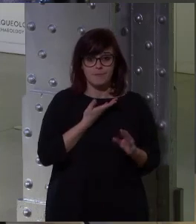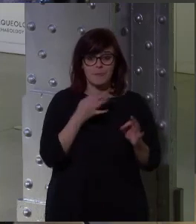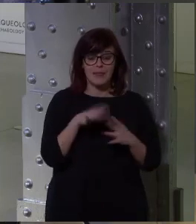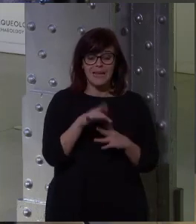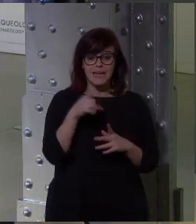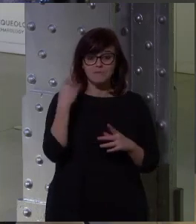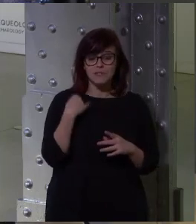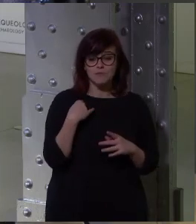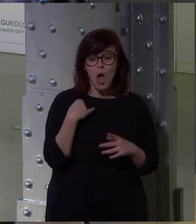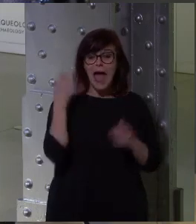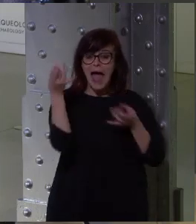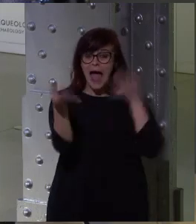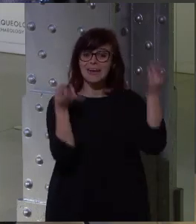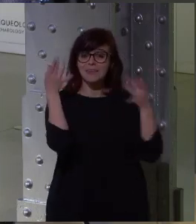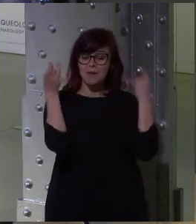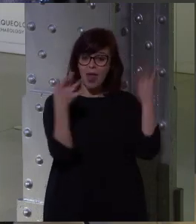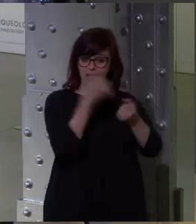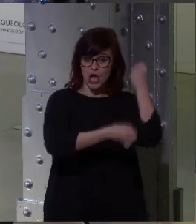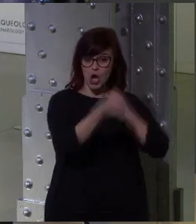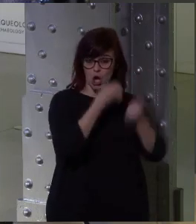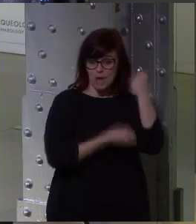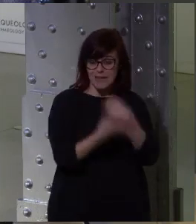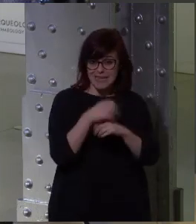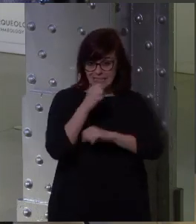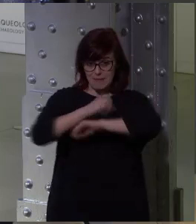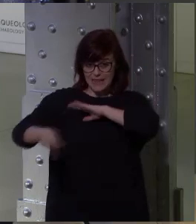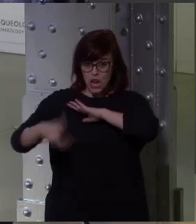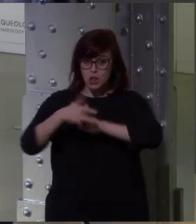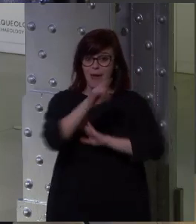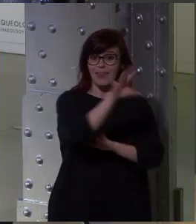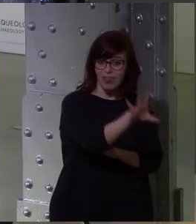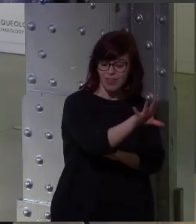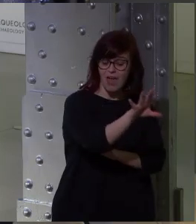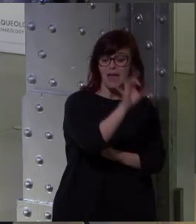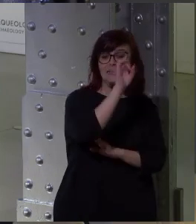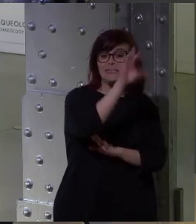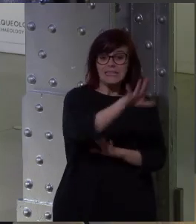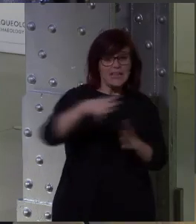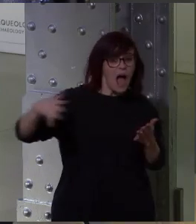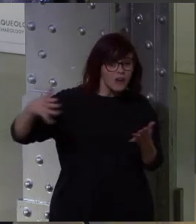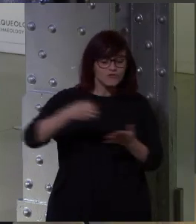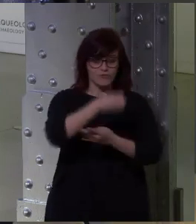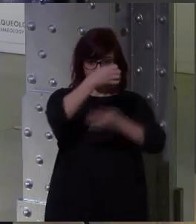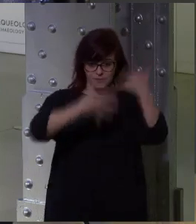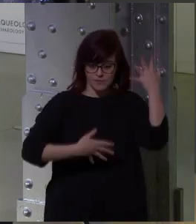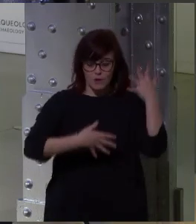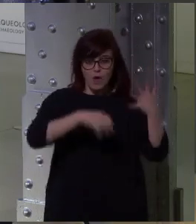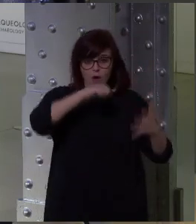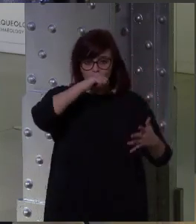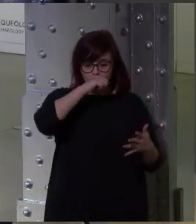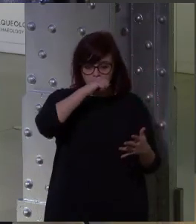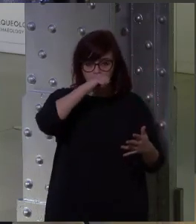las 15 principales actividades económicas que tenemos en el Mediterráneo, todas ellas tengan